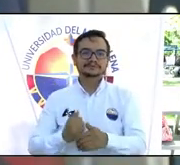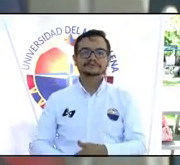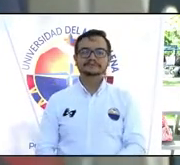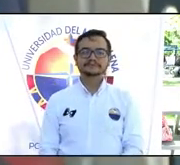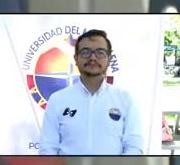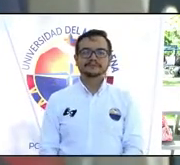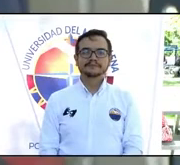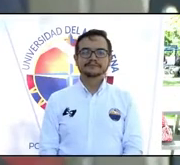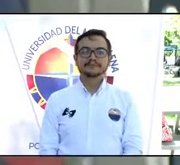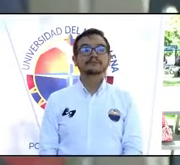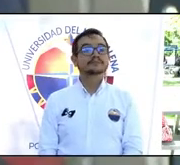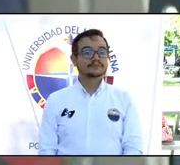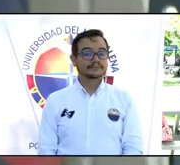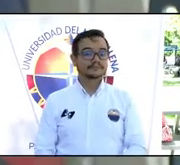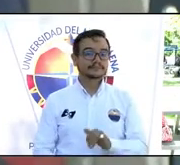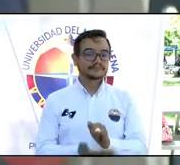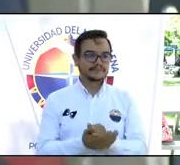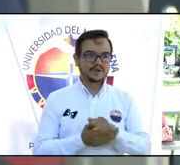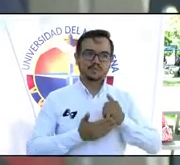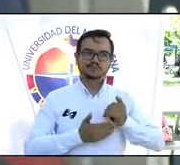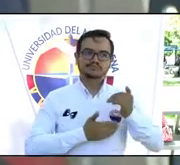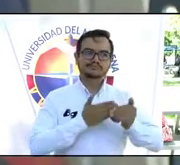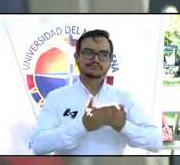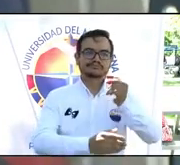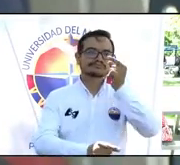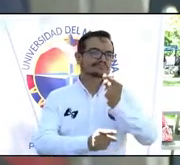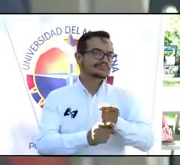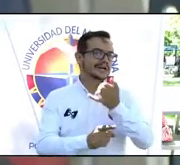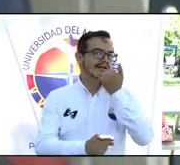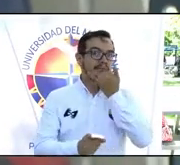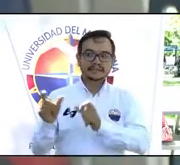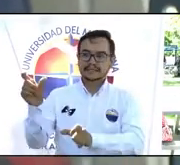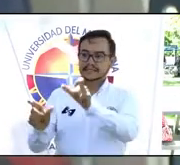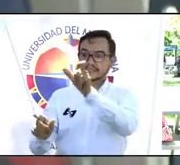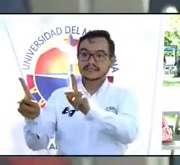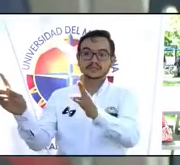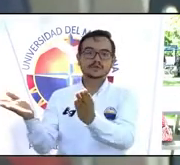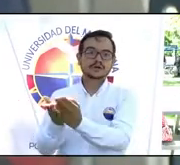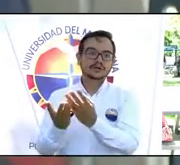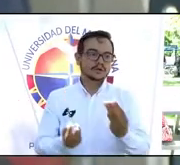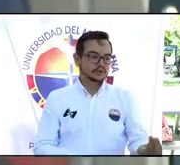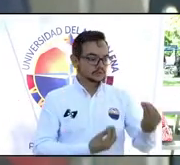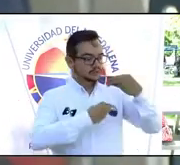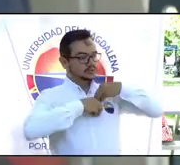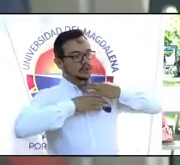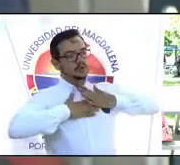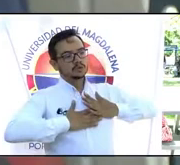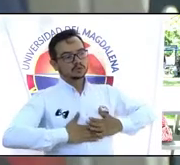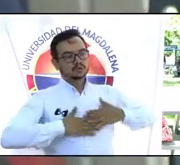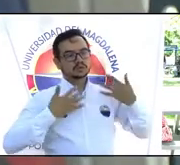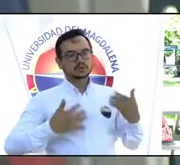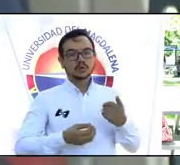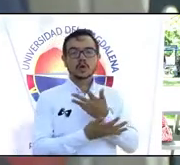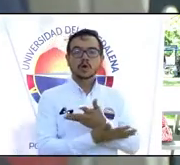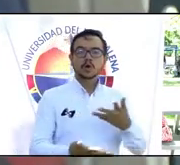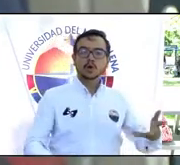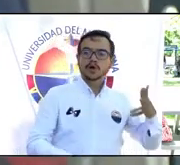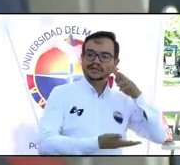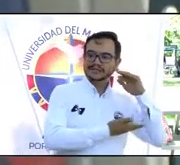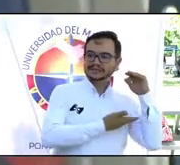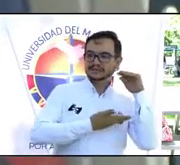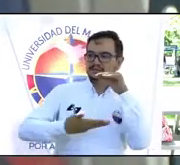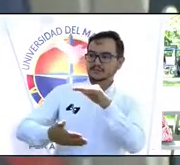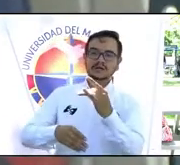Como resultado de lo anterior, los estudiantes se han podido beneficiar con los recursos educativos que estamos utilizando, los cuales